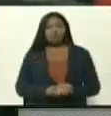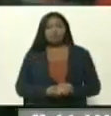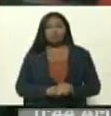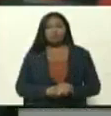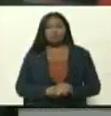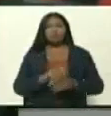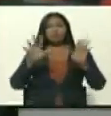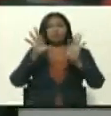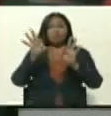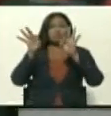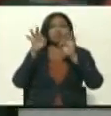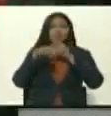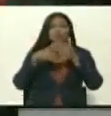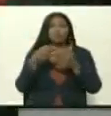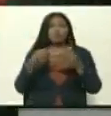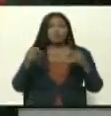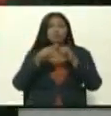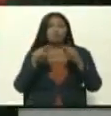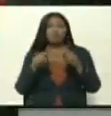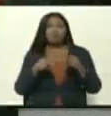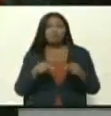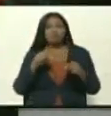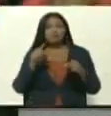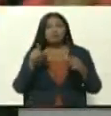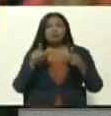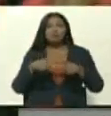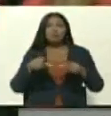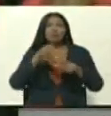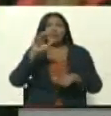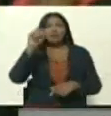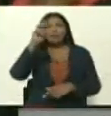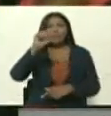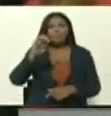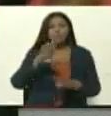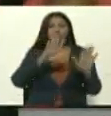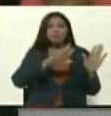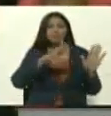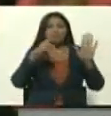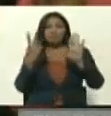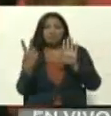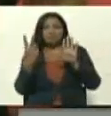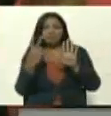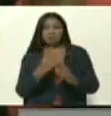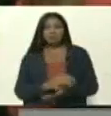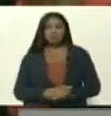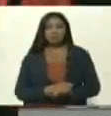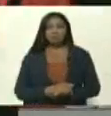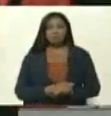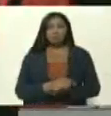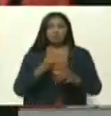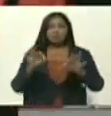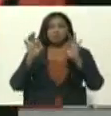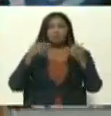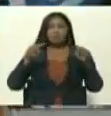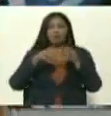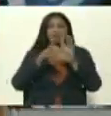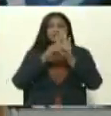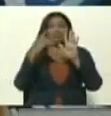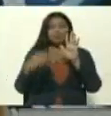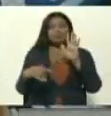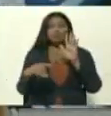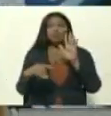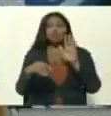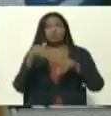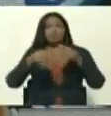la especialización en criminalística de campo y 17 de la especialización en derecho